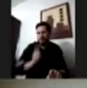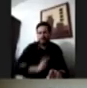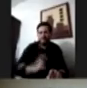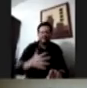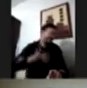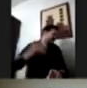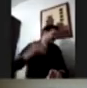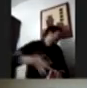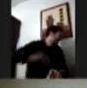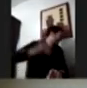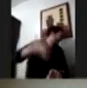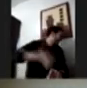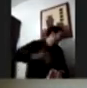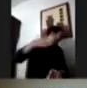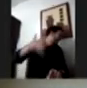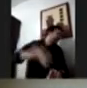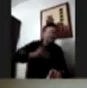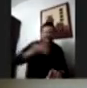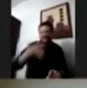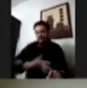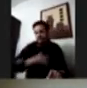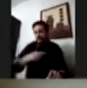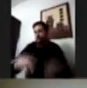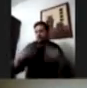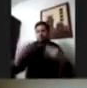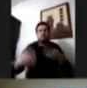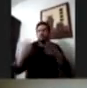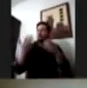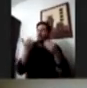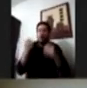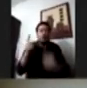En el mercado no hay mucha agua. Hay agua de la